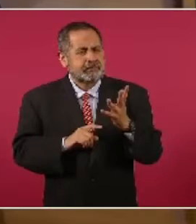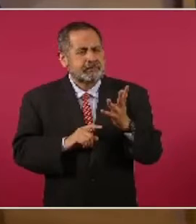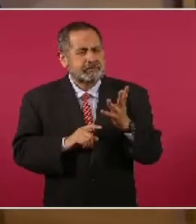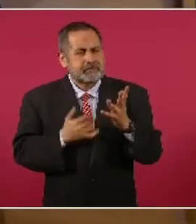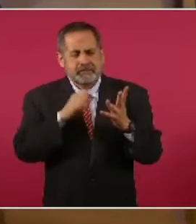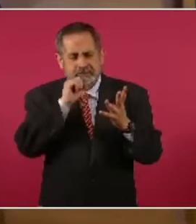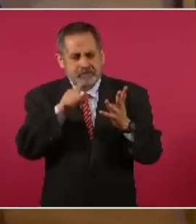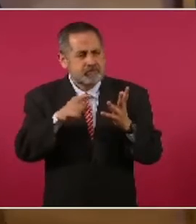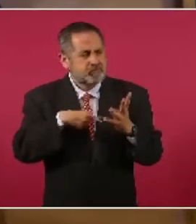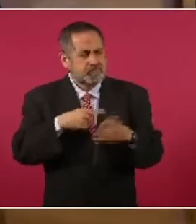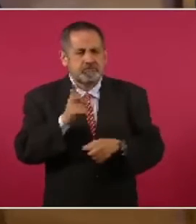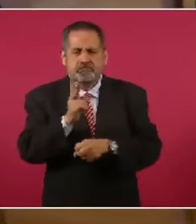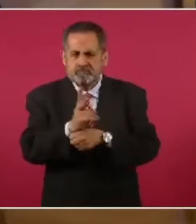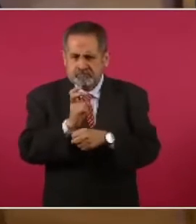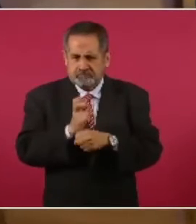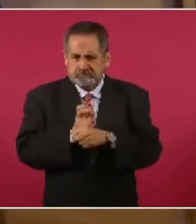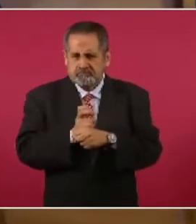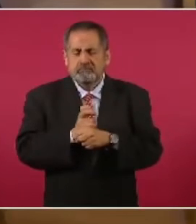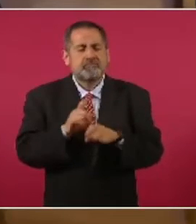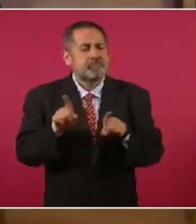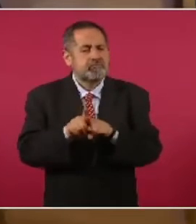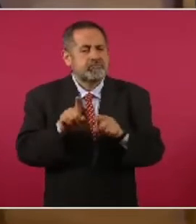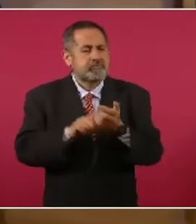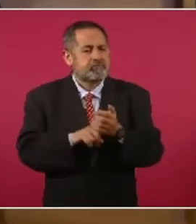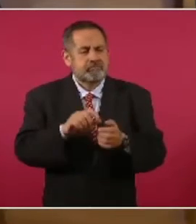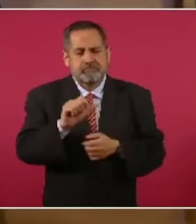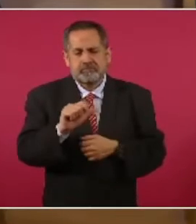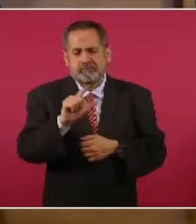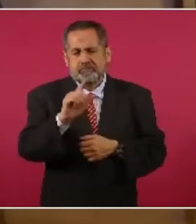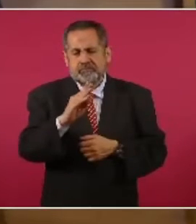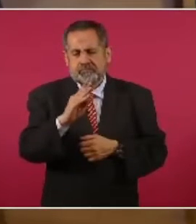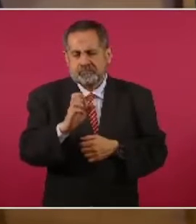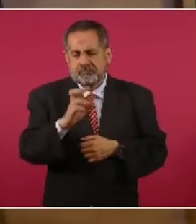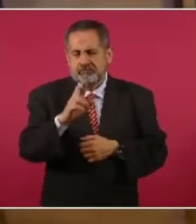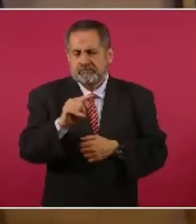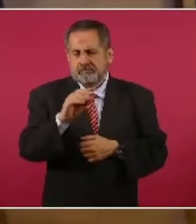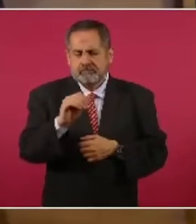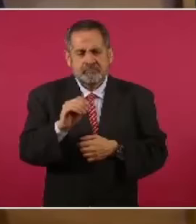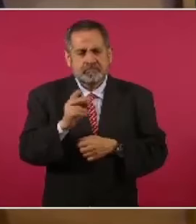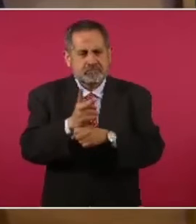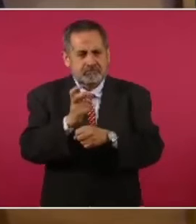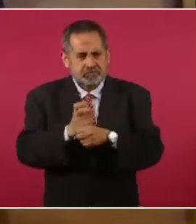y estoy invitando también a Alberto.